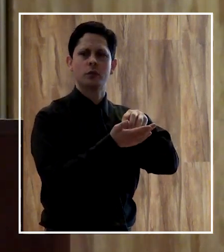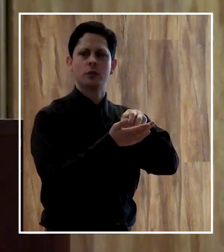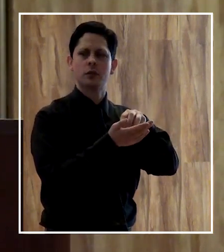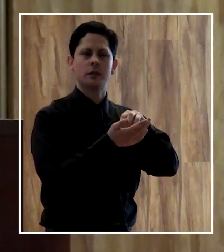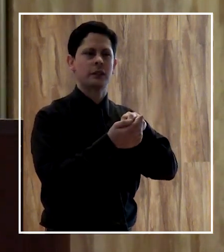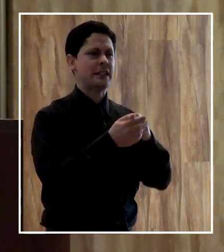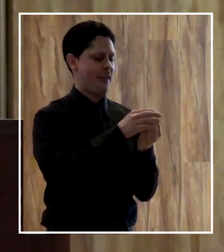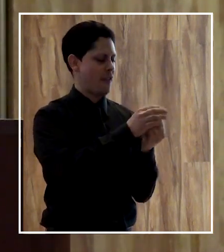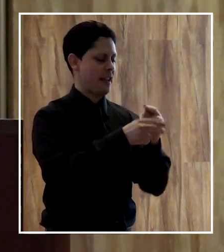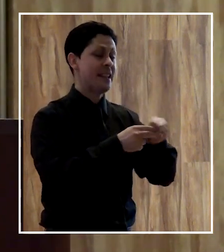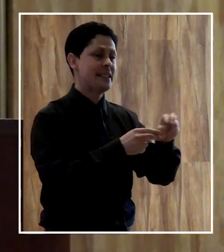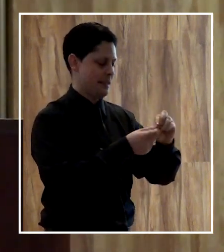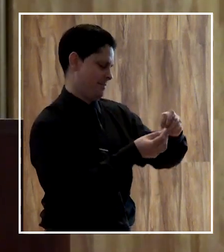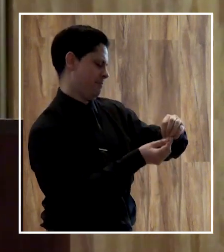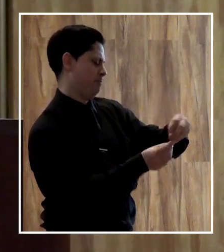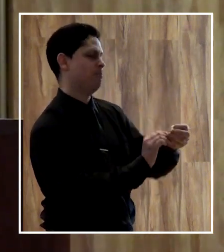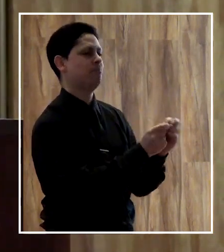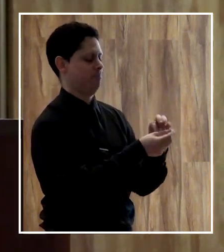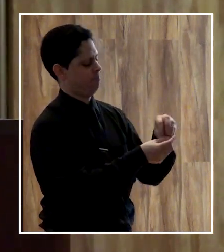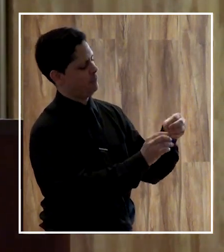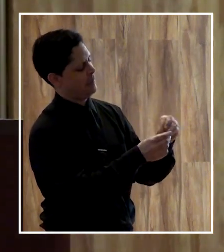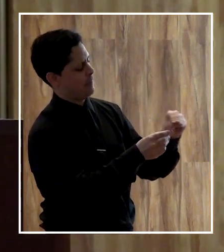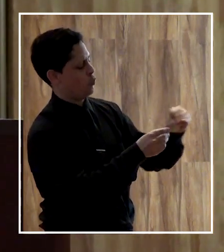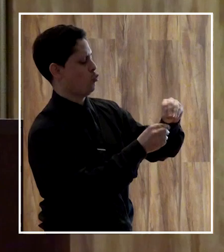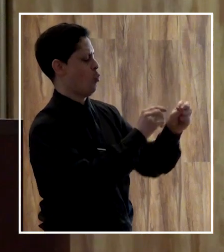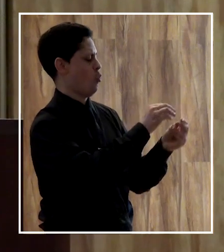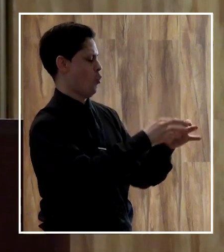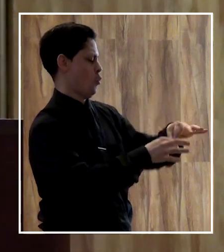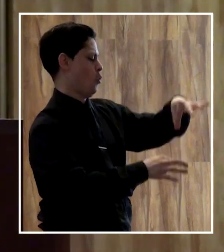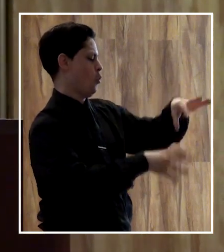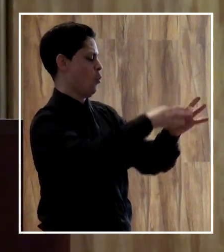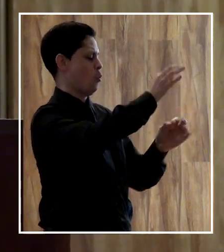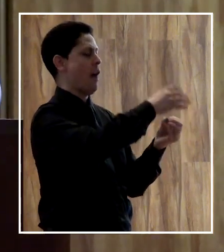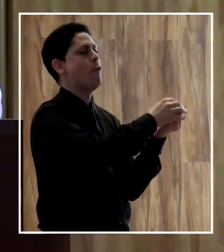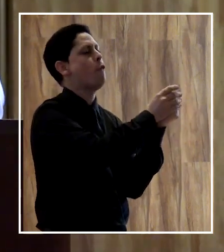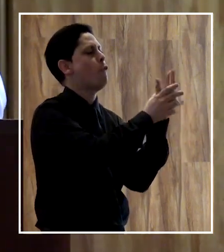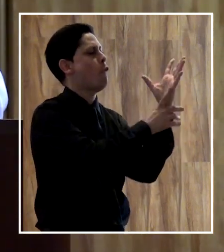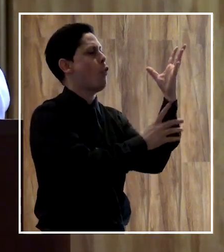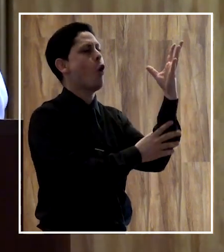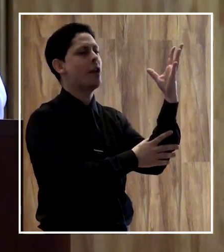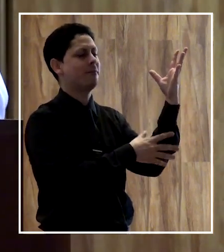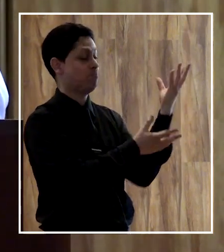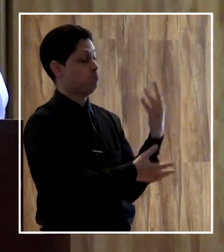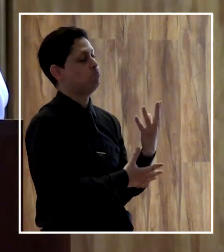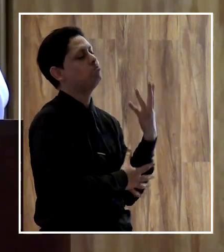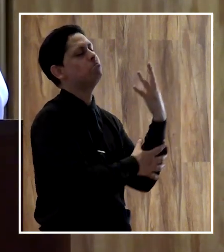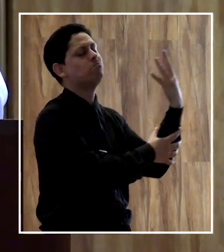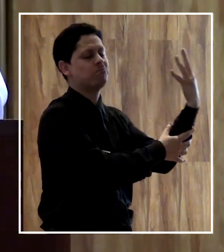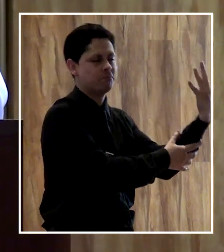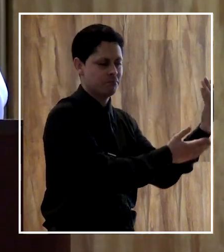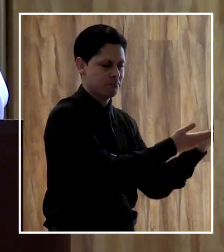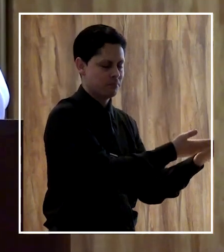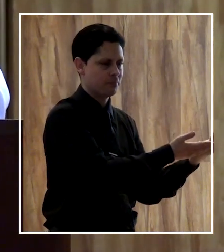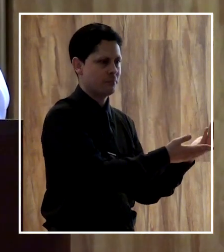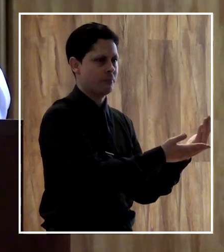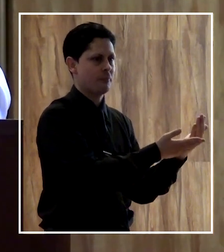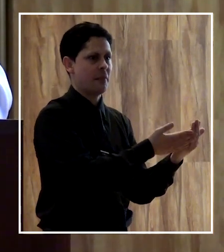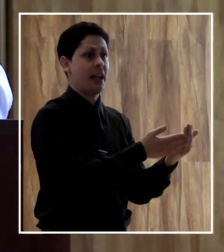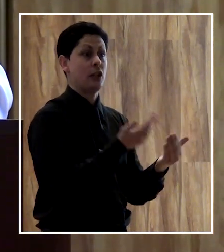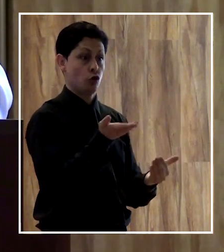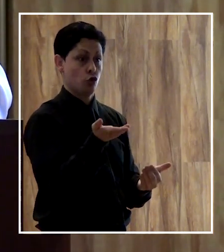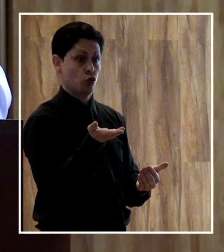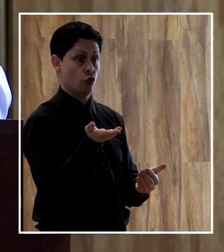preparamos las flores, las rosas, para que recordara justamente esos patios que